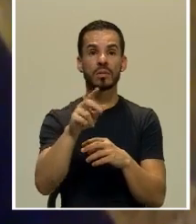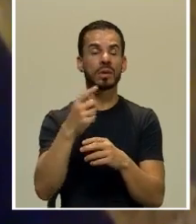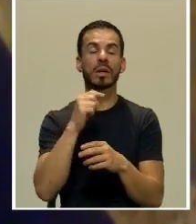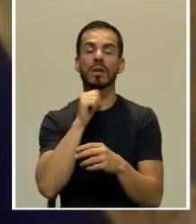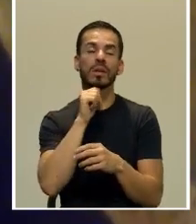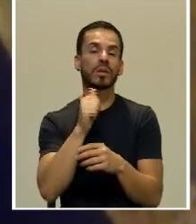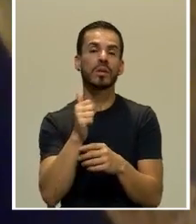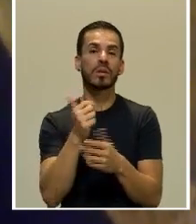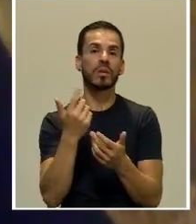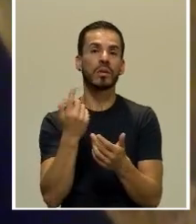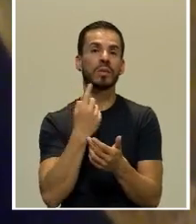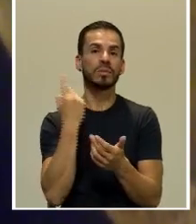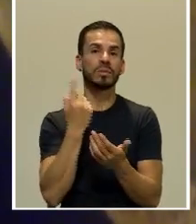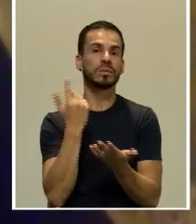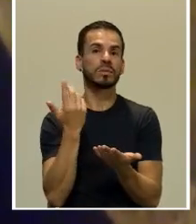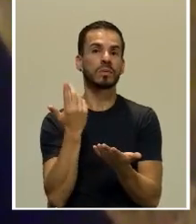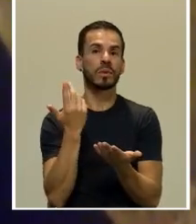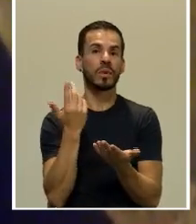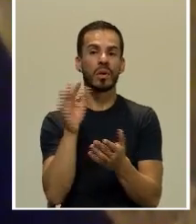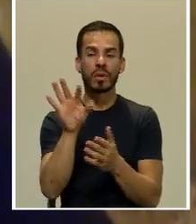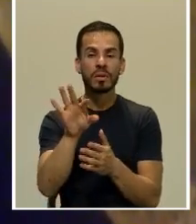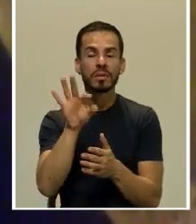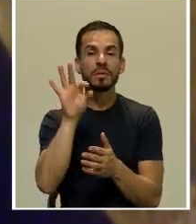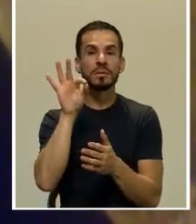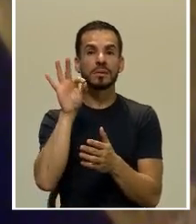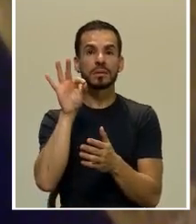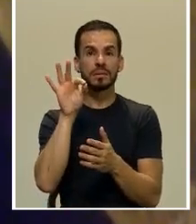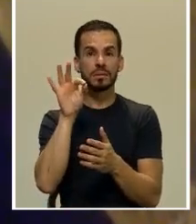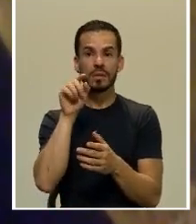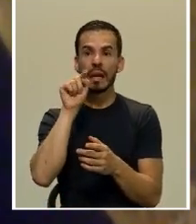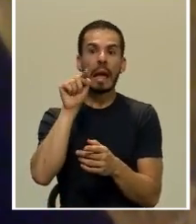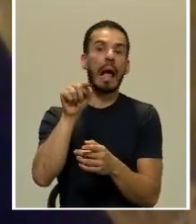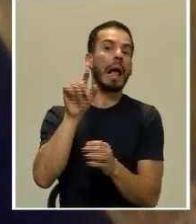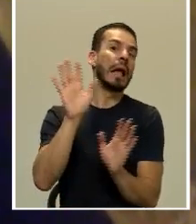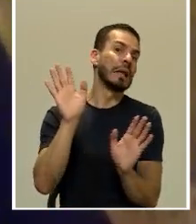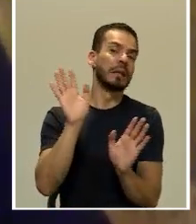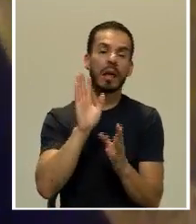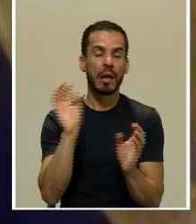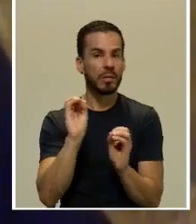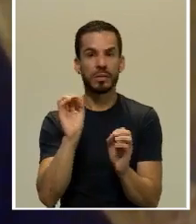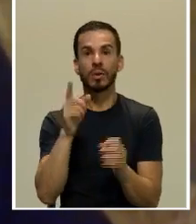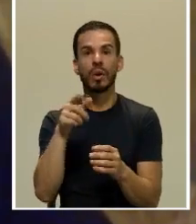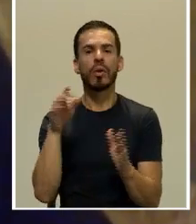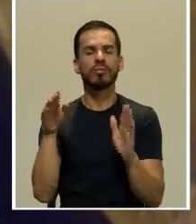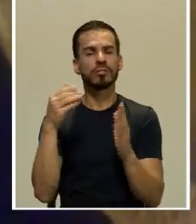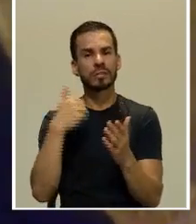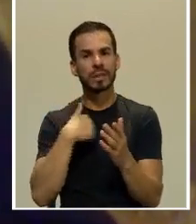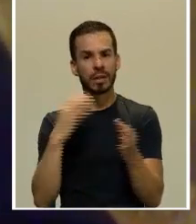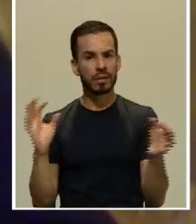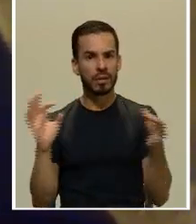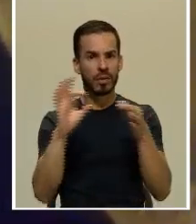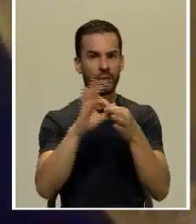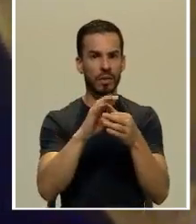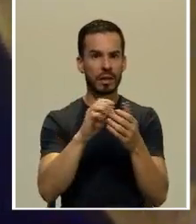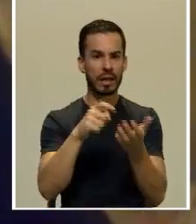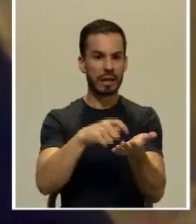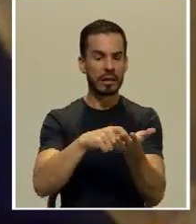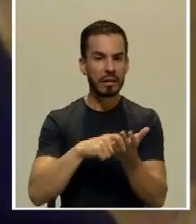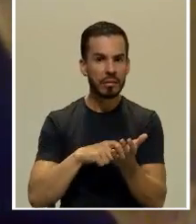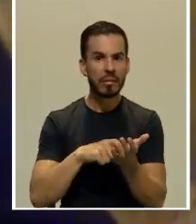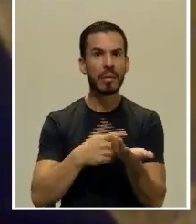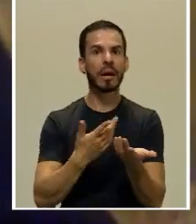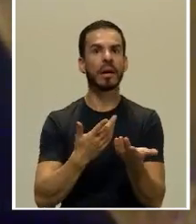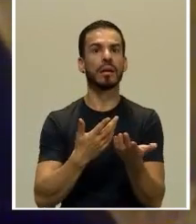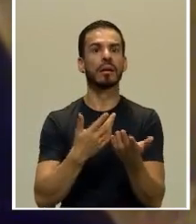es netamente una escogencia a dedillo, sino que obedece a una necesidad de demanda